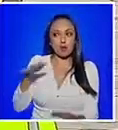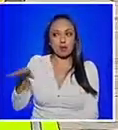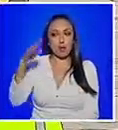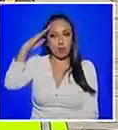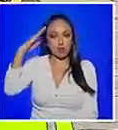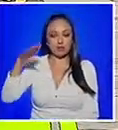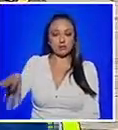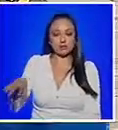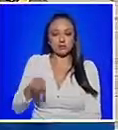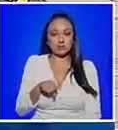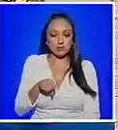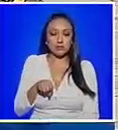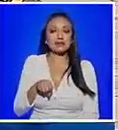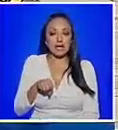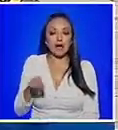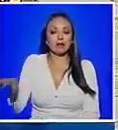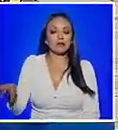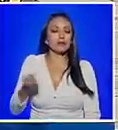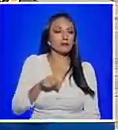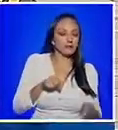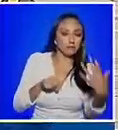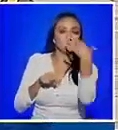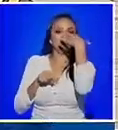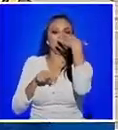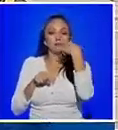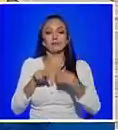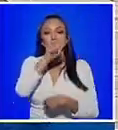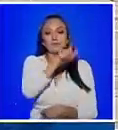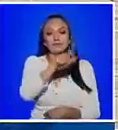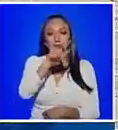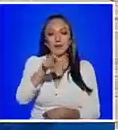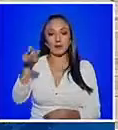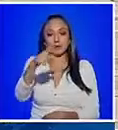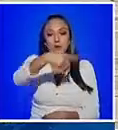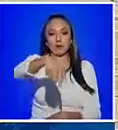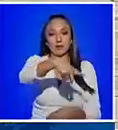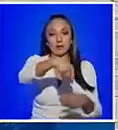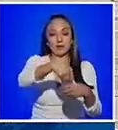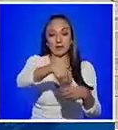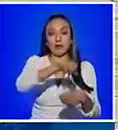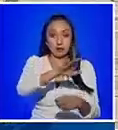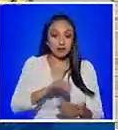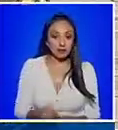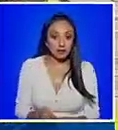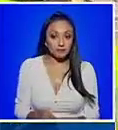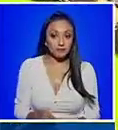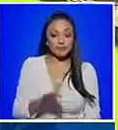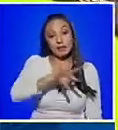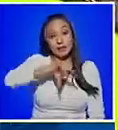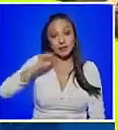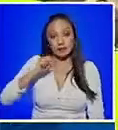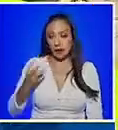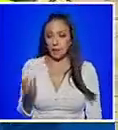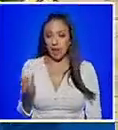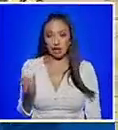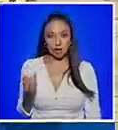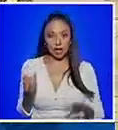y es interceptado por las personas privadas de la libertad que estaban al interior. Le quitan este objeto